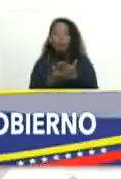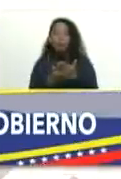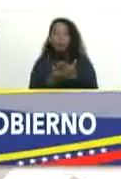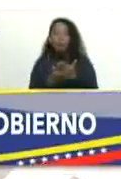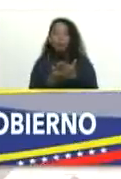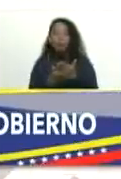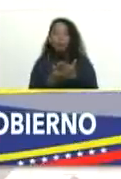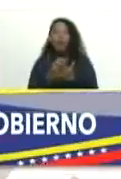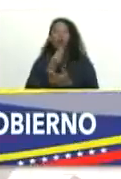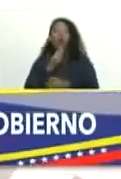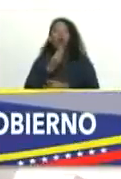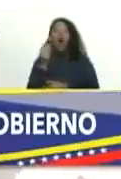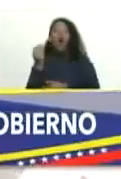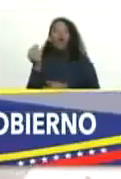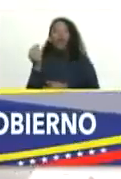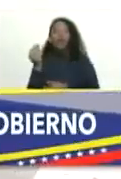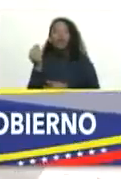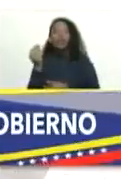a la juventud